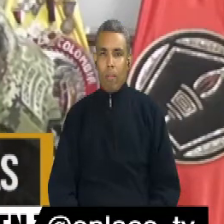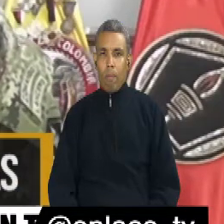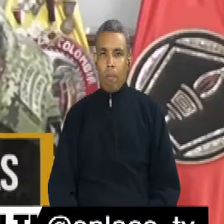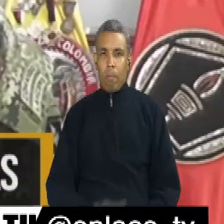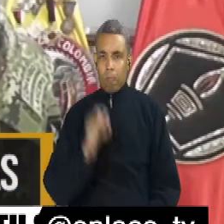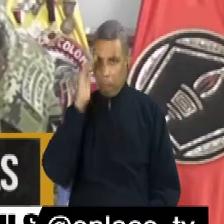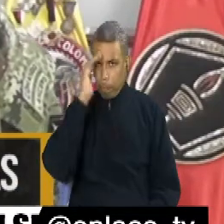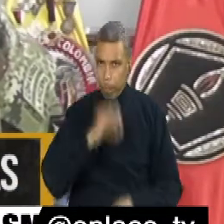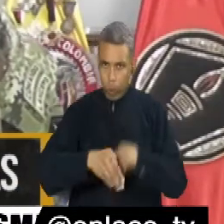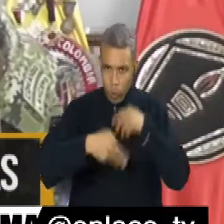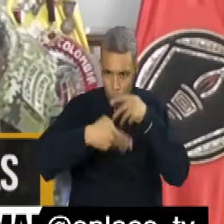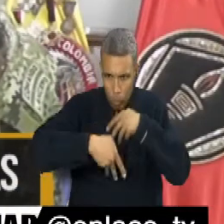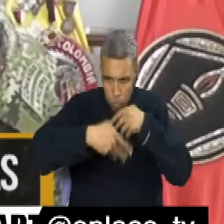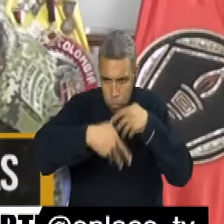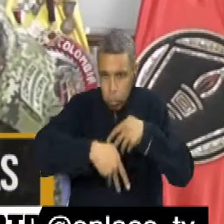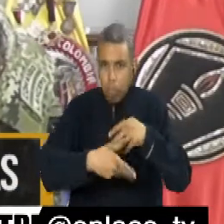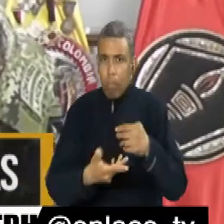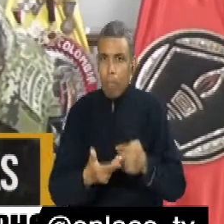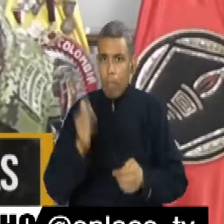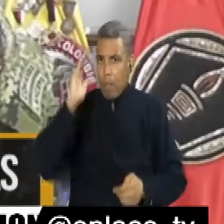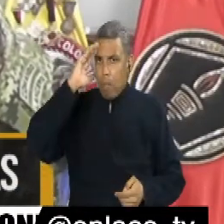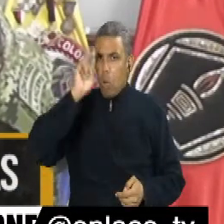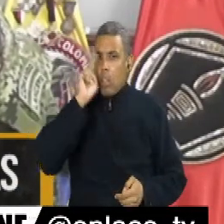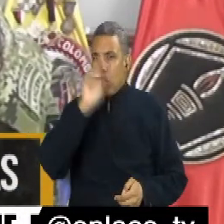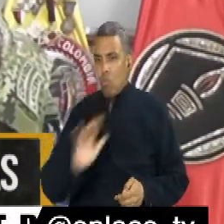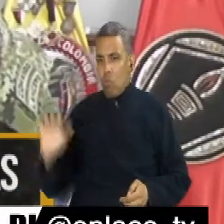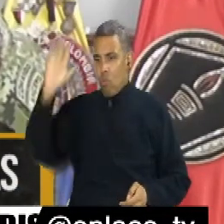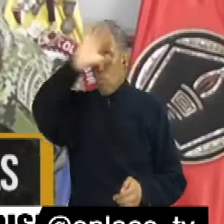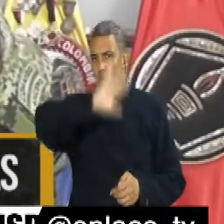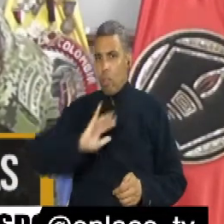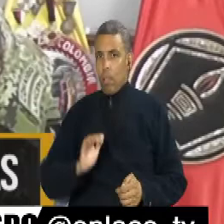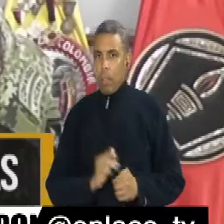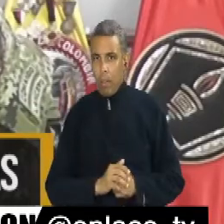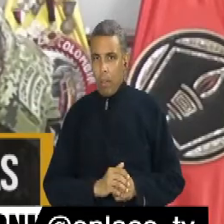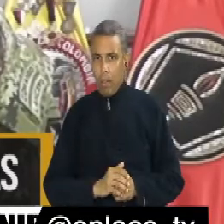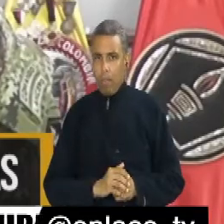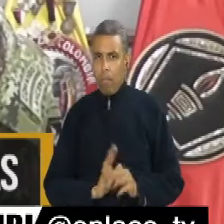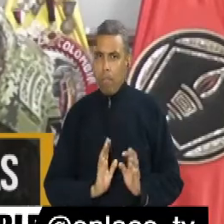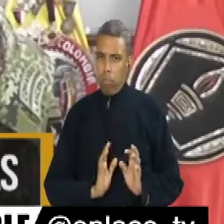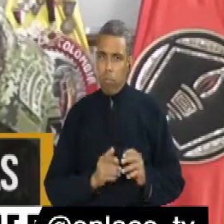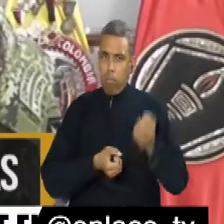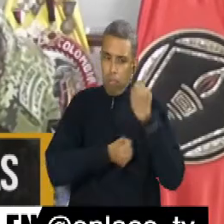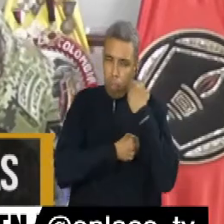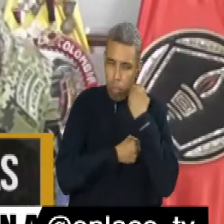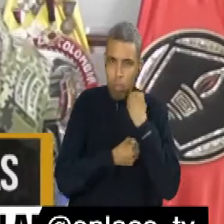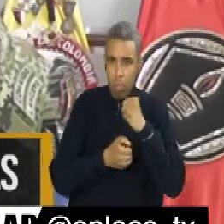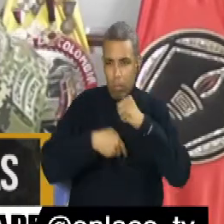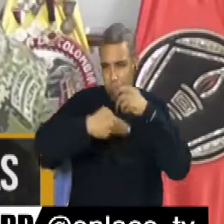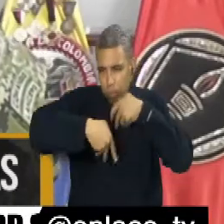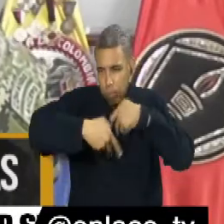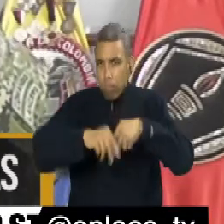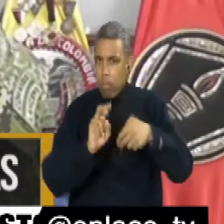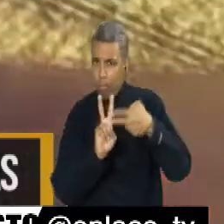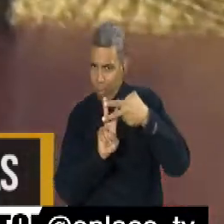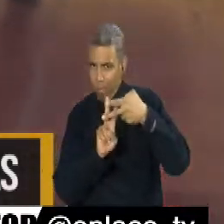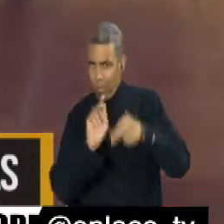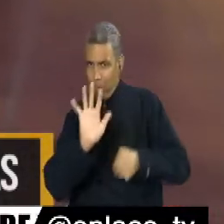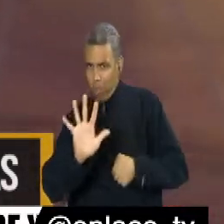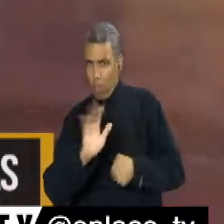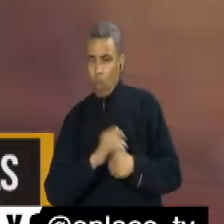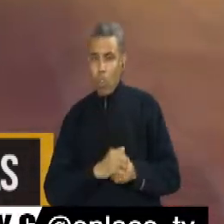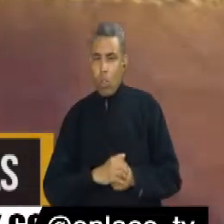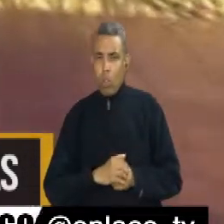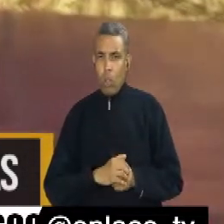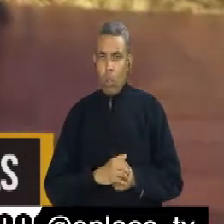militar coordinada con la Policía Nacional, realizada por tropas del Batallón Nueva Granada de la Quinta Brigada adscrita a la Segunda División del Ejército